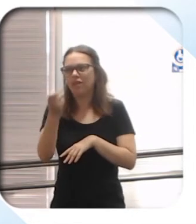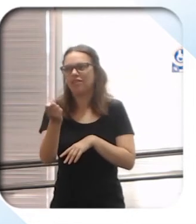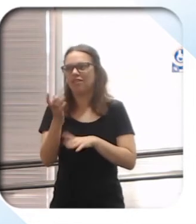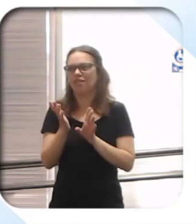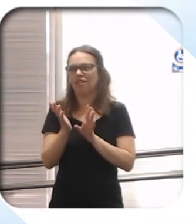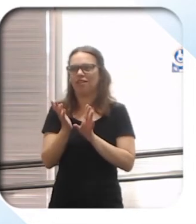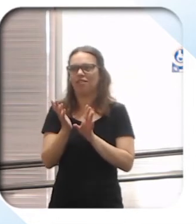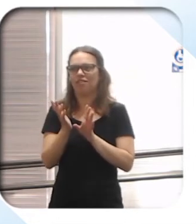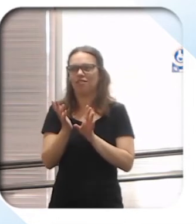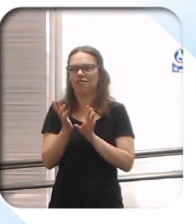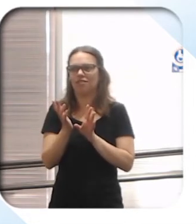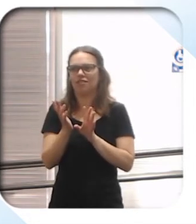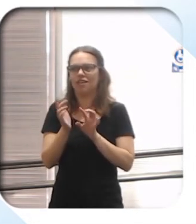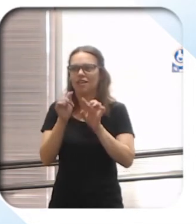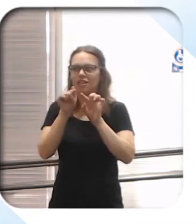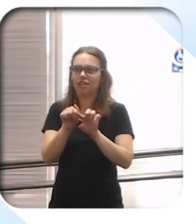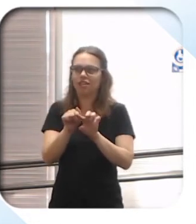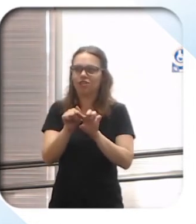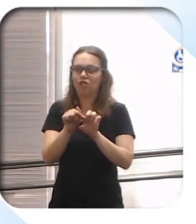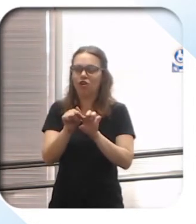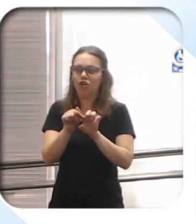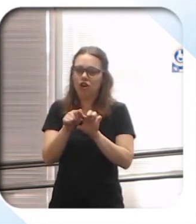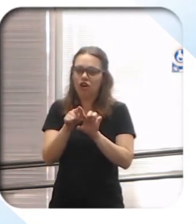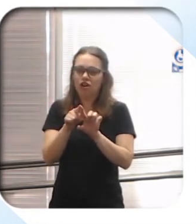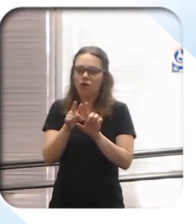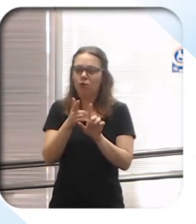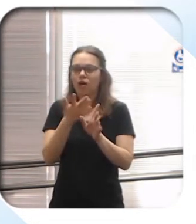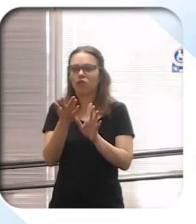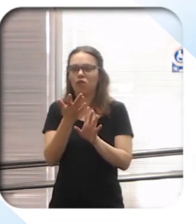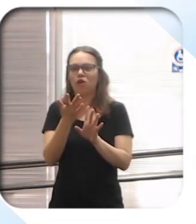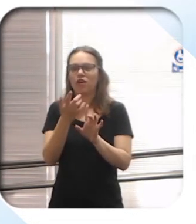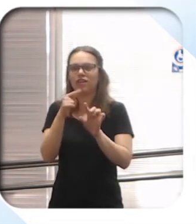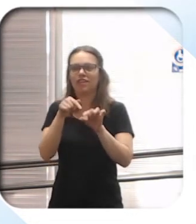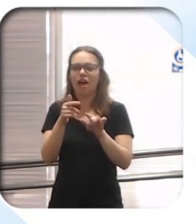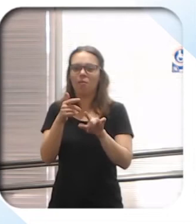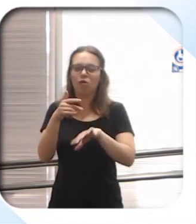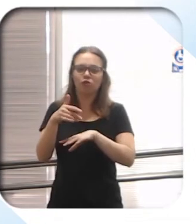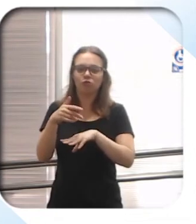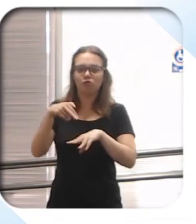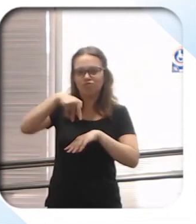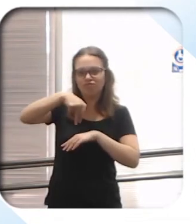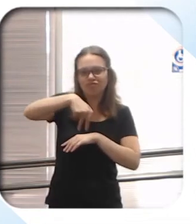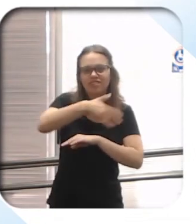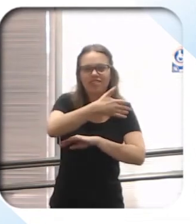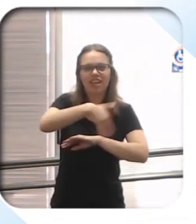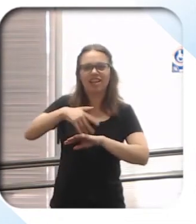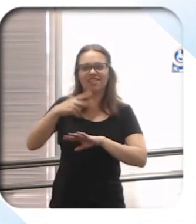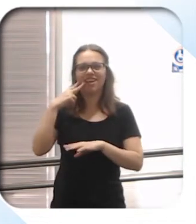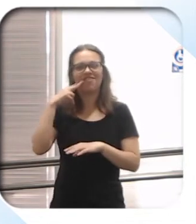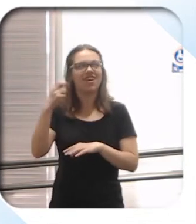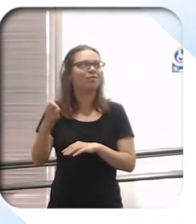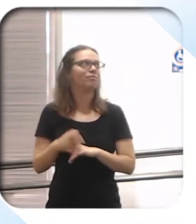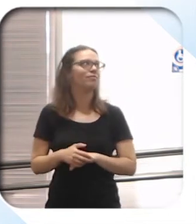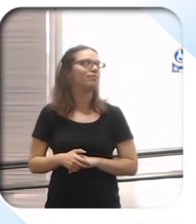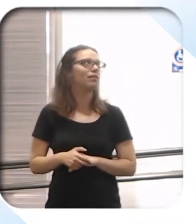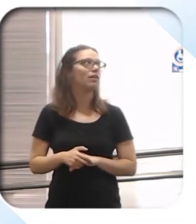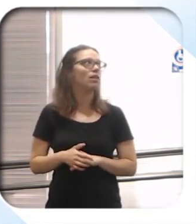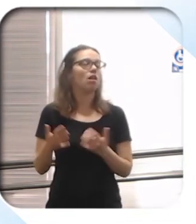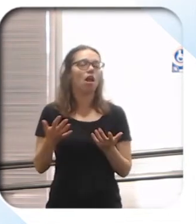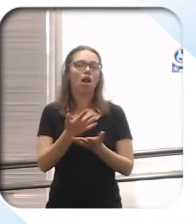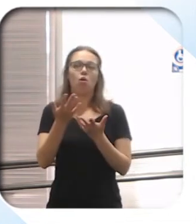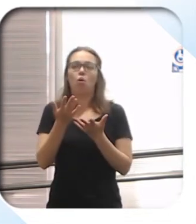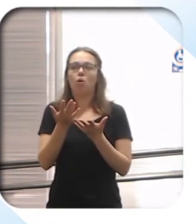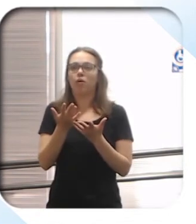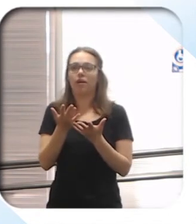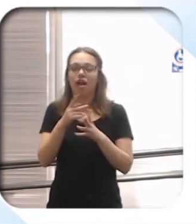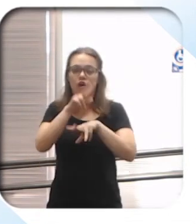imagen. Y eso es más o menos lo que pasa cuando estamos cruzando y llegando al restaurante. Algunas